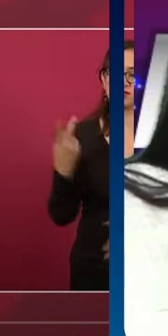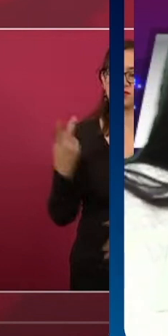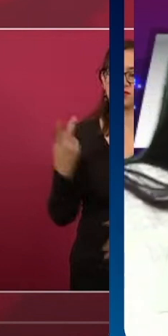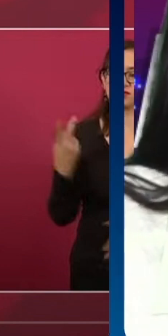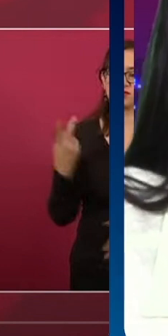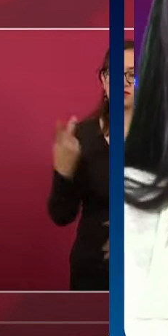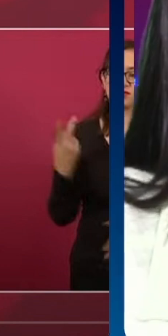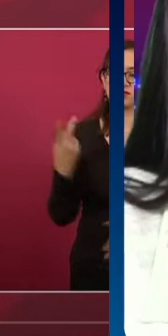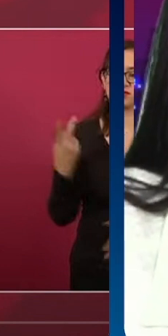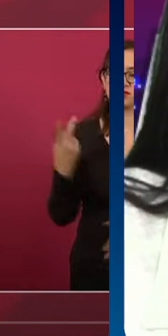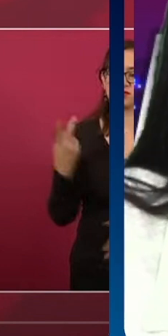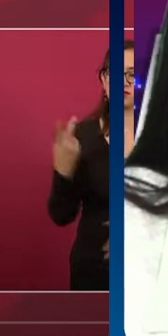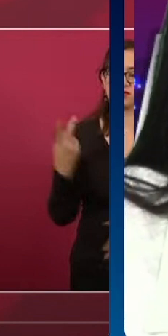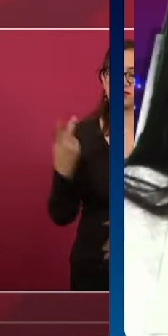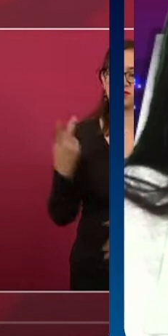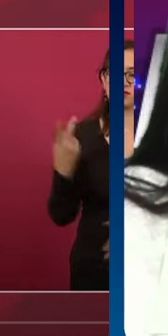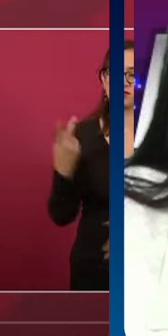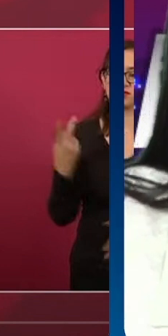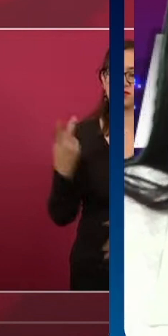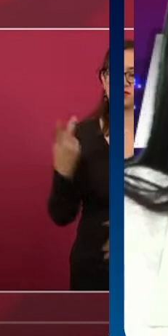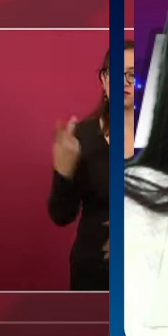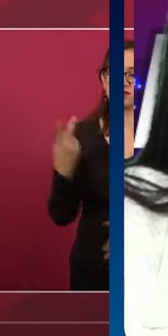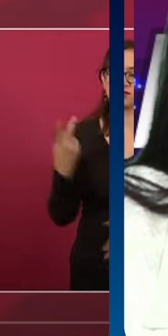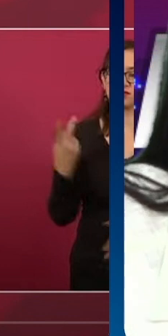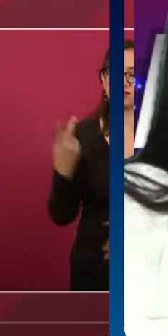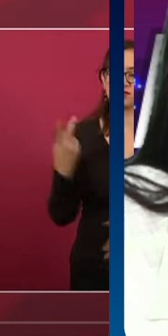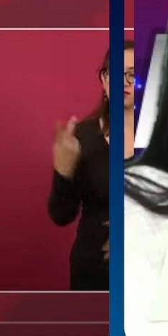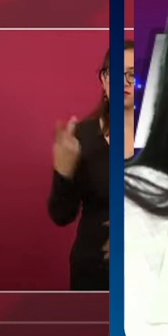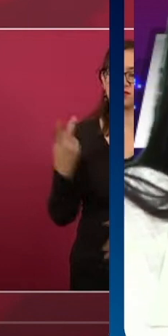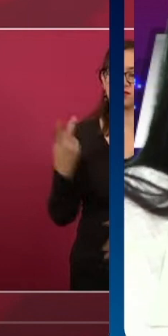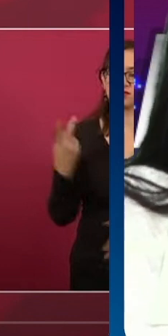esto concluimos el video del día de hoy. Déjame en los comentarios qué opinas al respecto. El presidente pone en su lugar